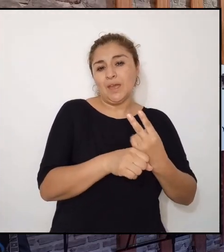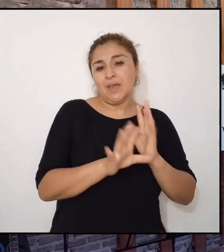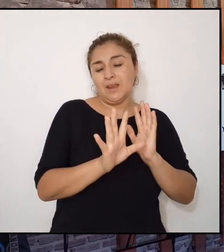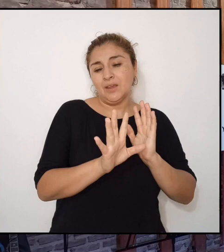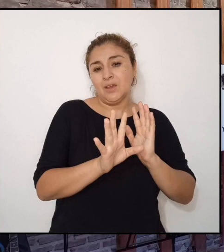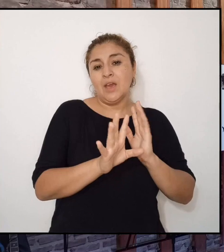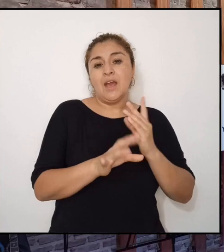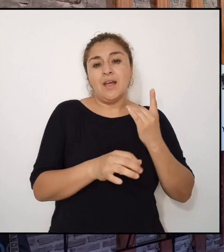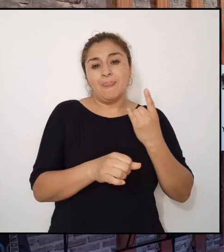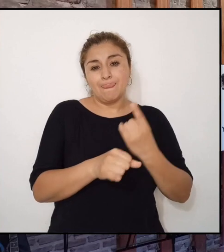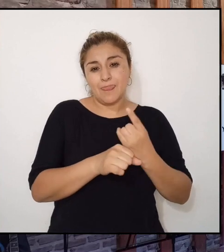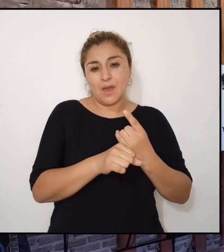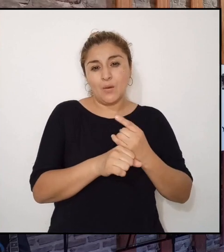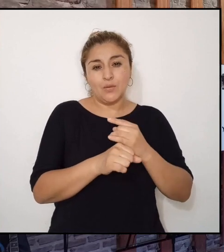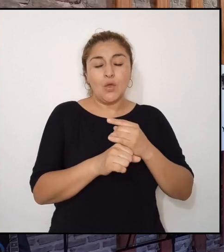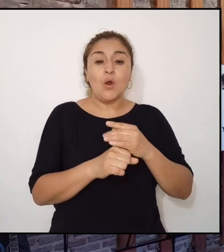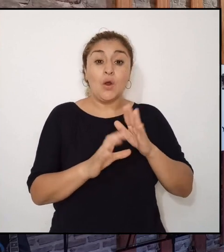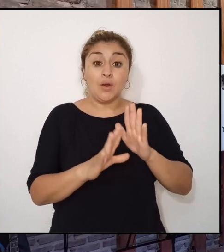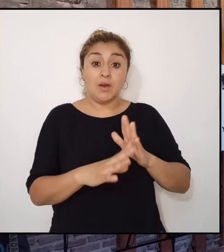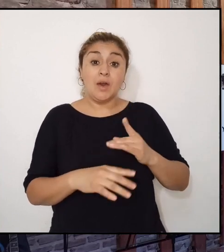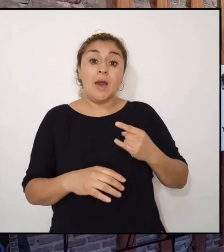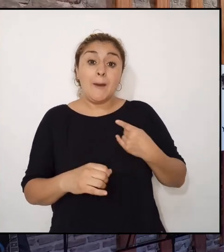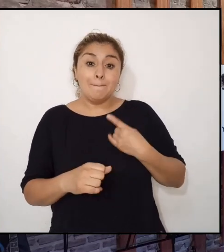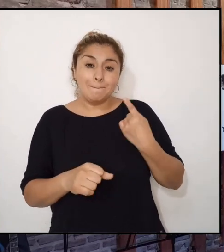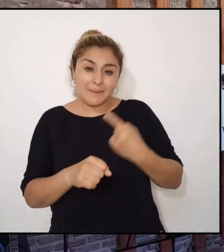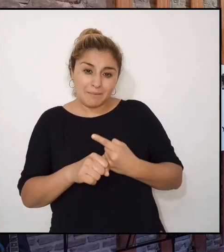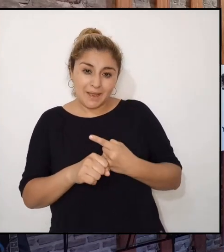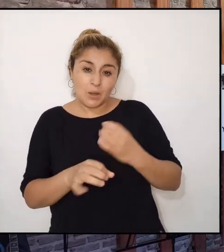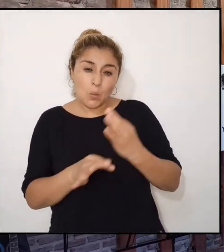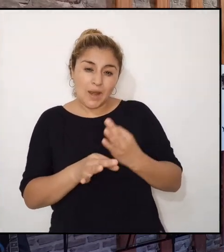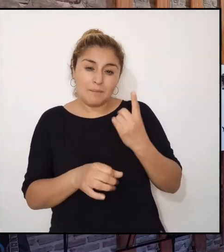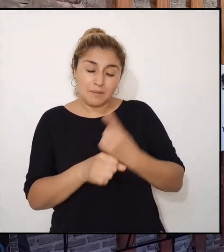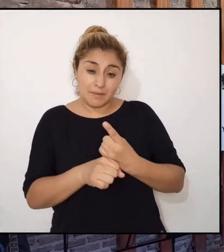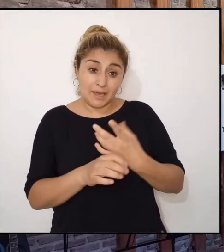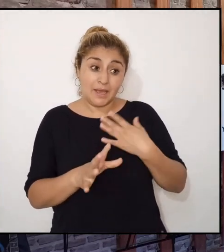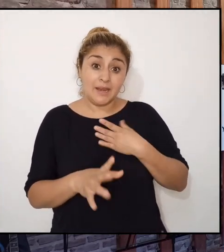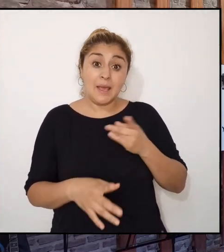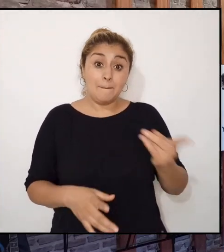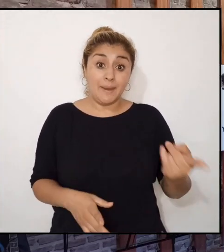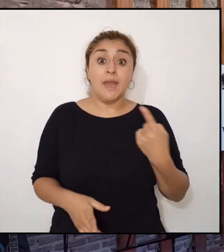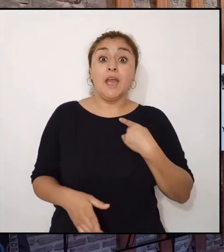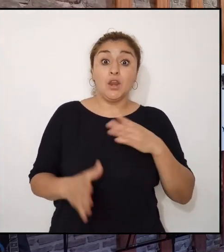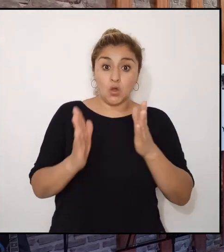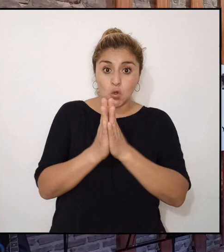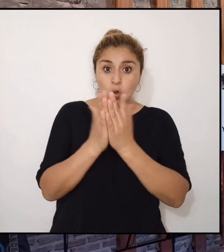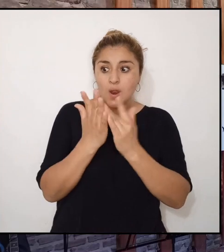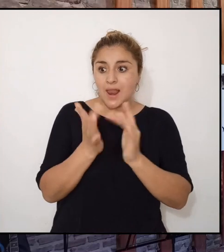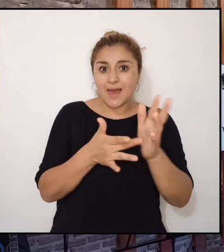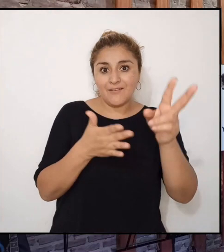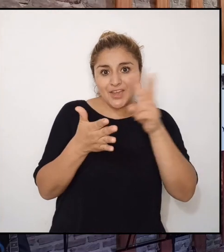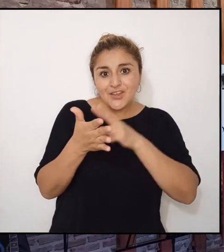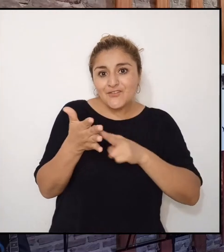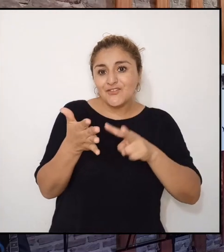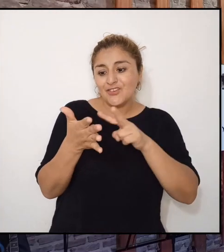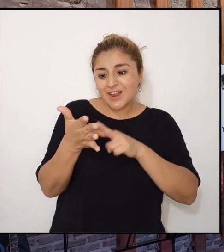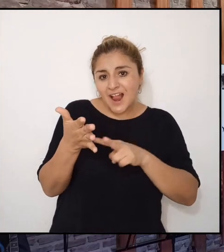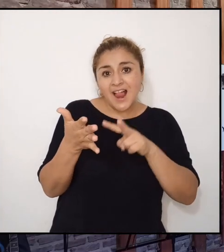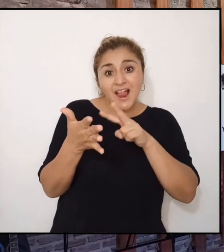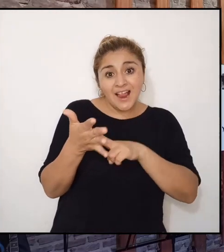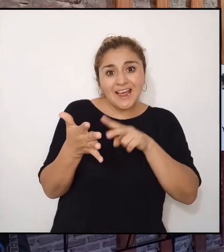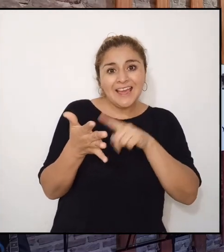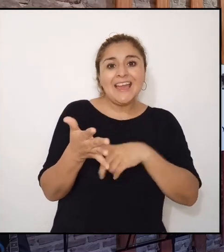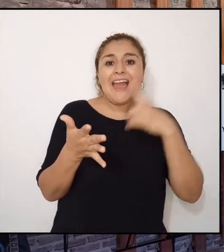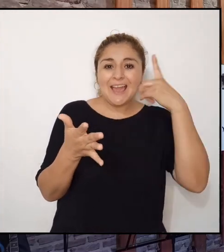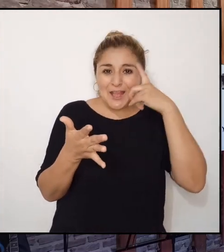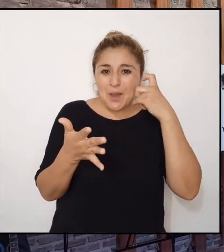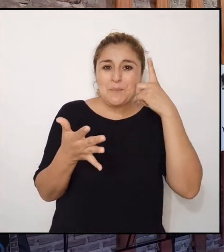para hacerlo. Conozco predicadores y teólogos que nunca habían asistido a una, no sabían ni leer. Aprendieron a leer leyendo la